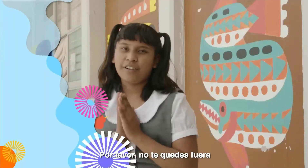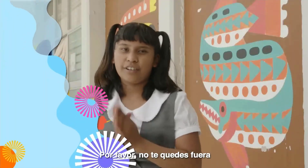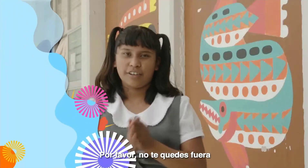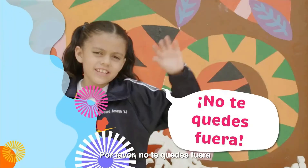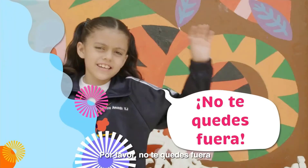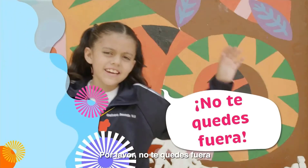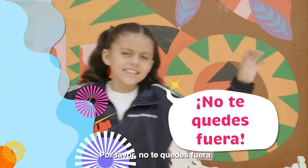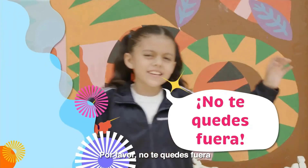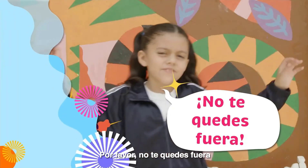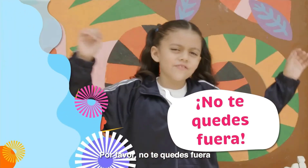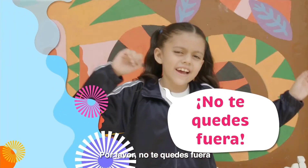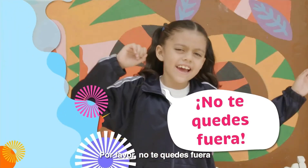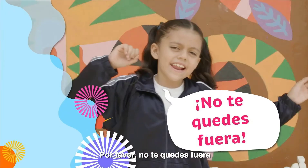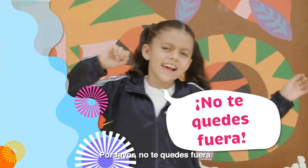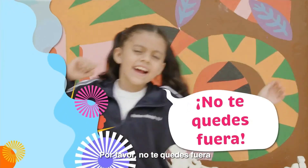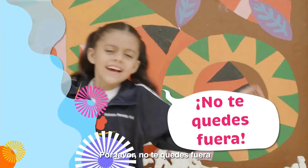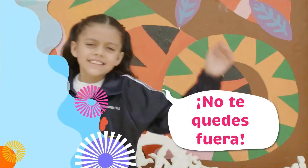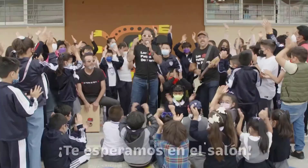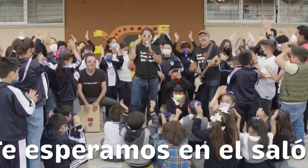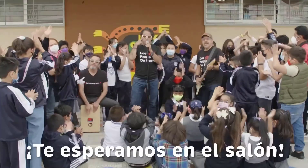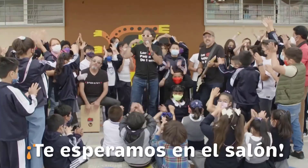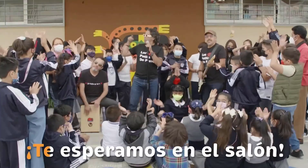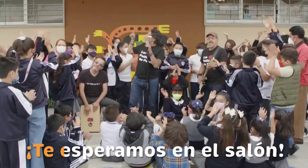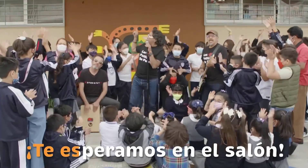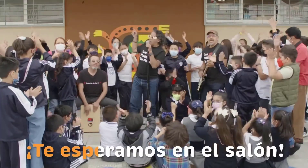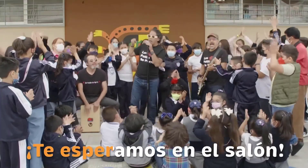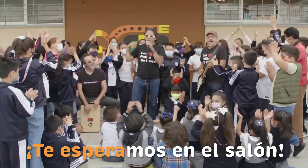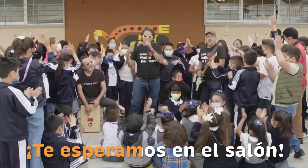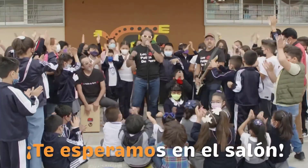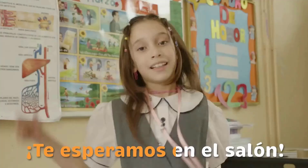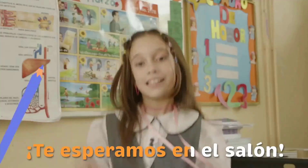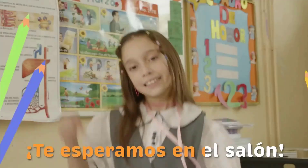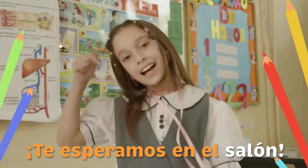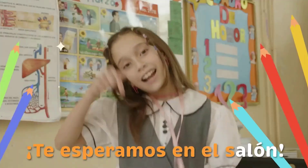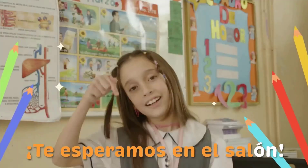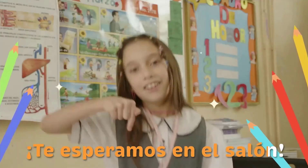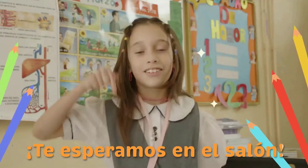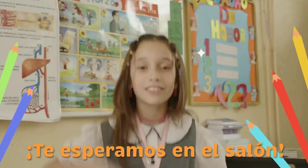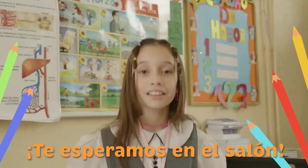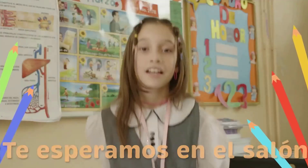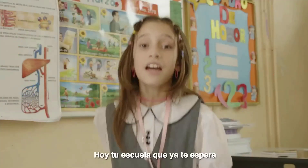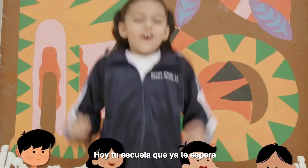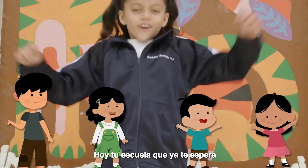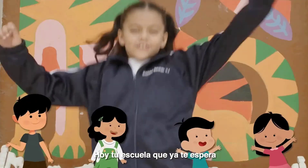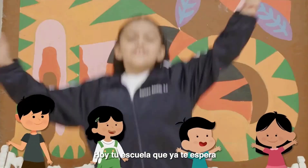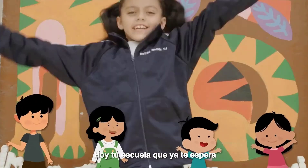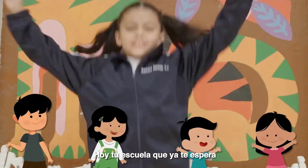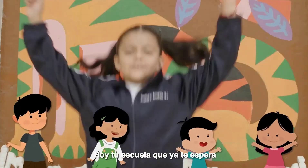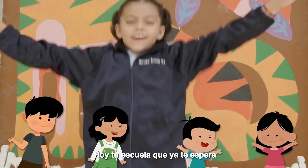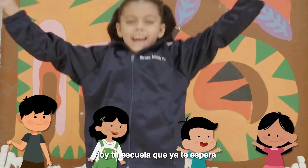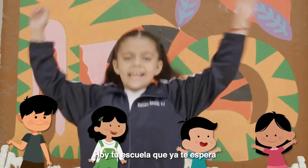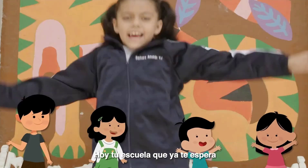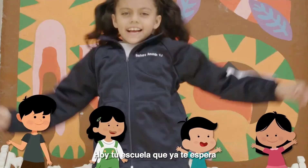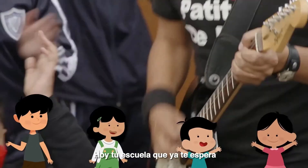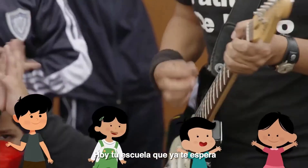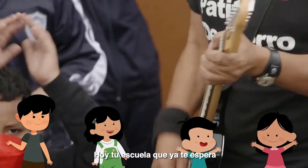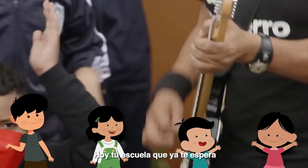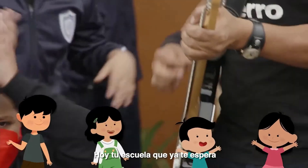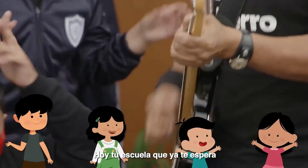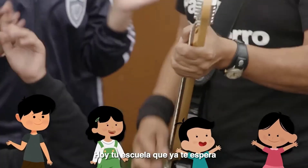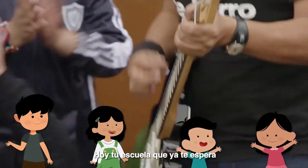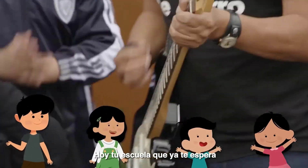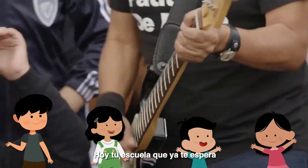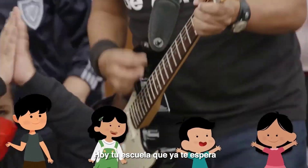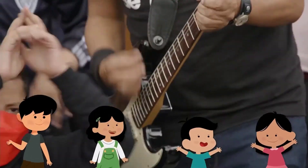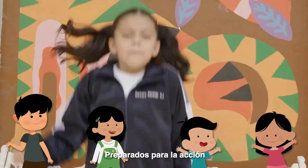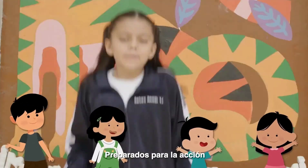favor no te quedes fuera, te esperamos en el salón Voy tu escuela que